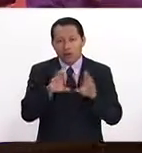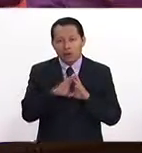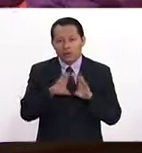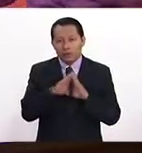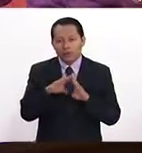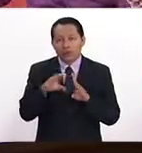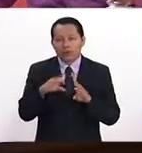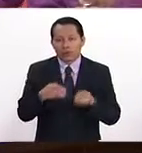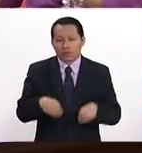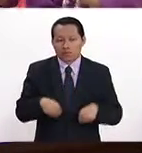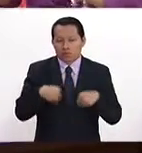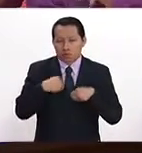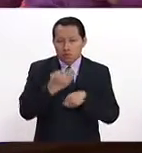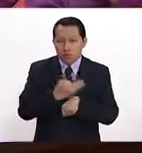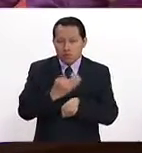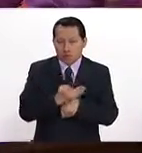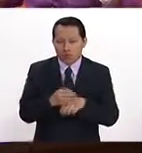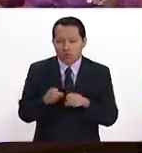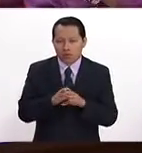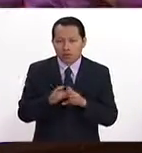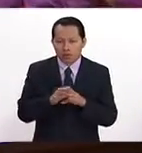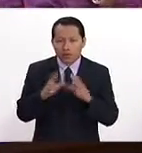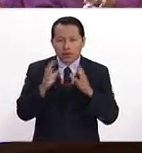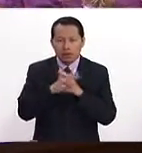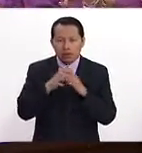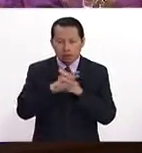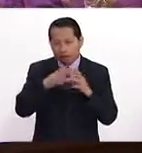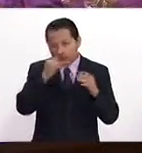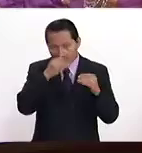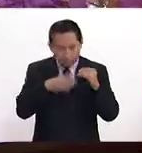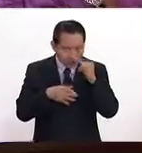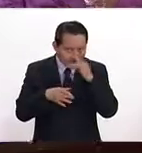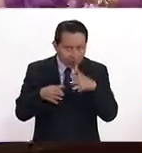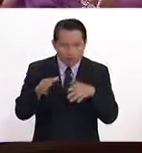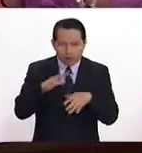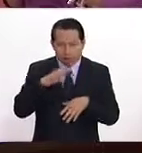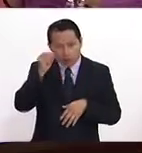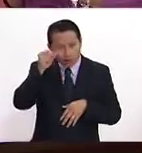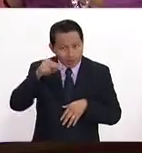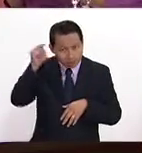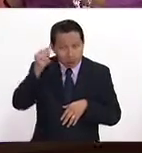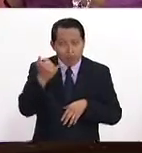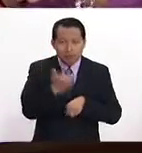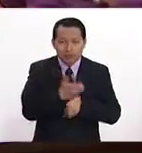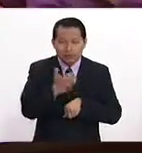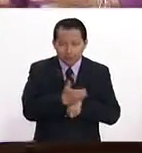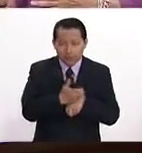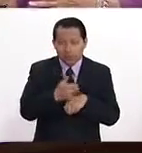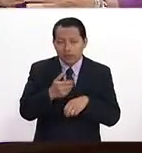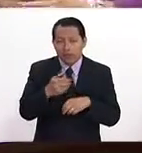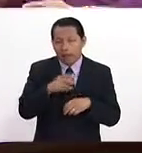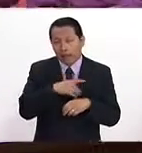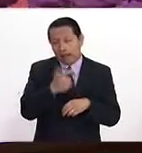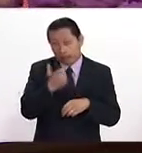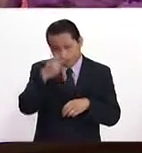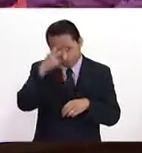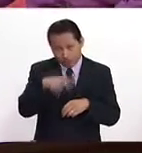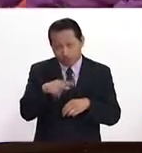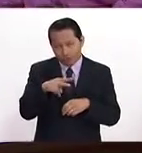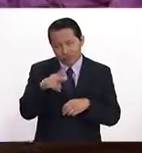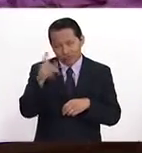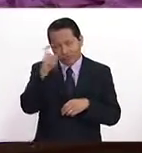que se está viviendo en este momento en la guerra de declaraciones entre Corea del Norte y los Estados Unidos. Es decir, ¿sí